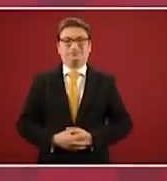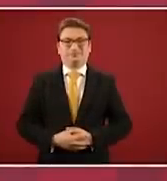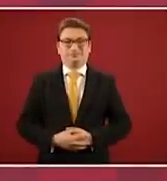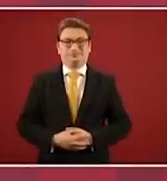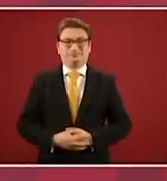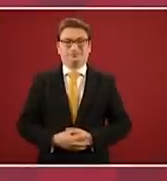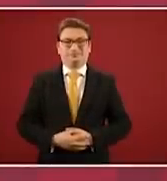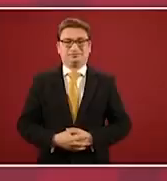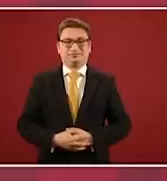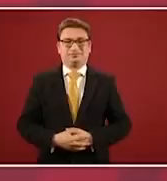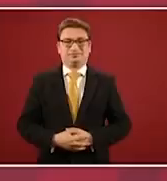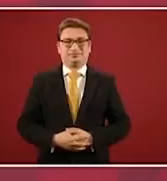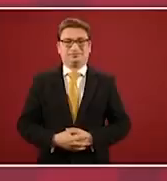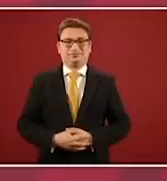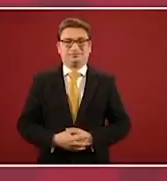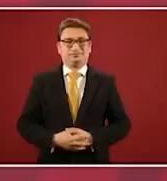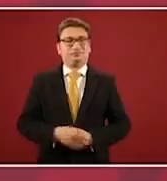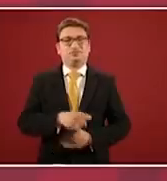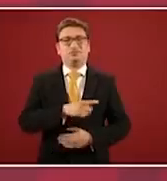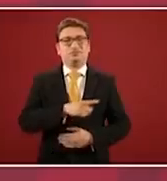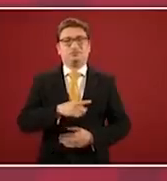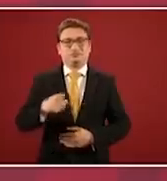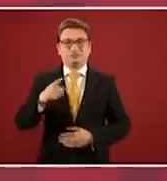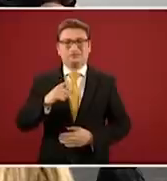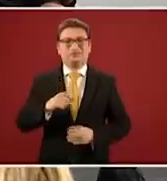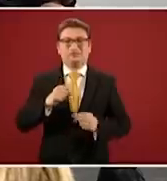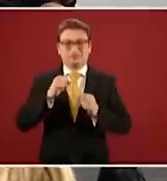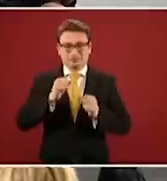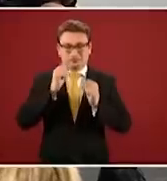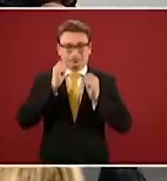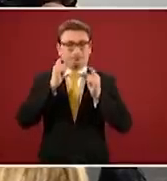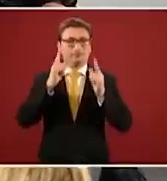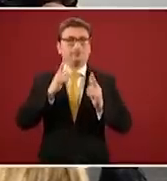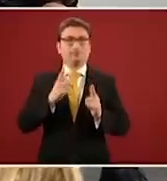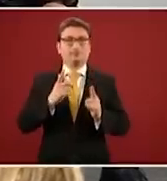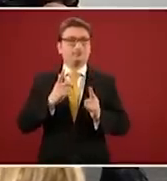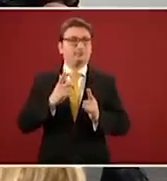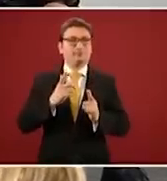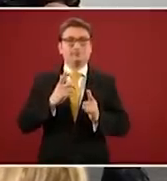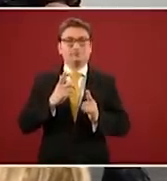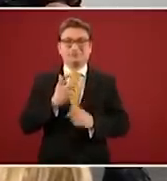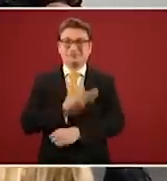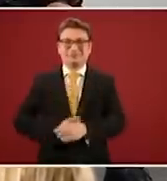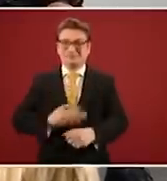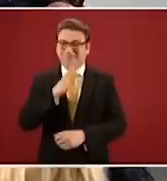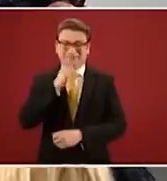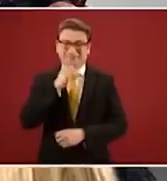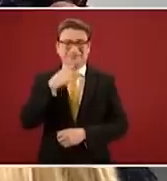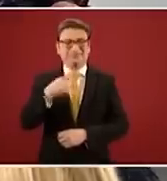No se van a poder levantar tarde porque ya están acostumbrados.